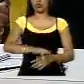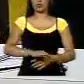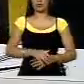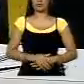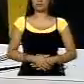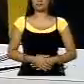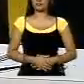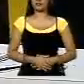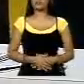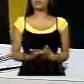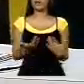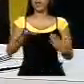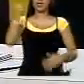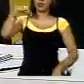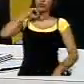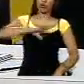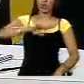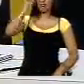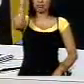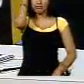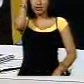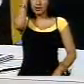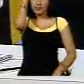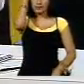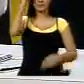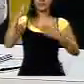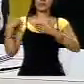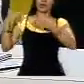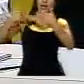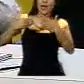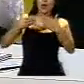todo un proceso, cuando se arranca la parte petrolera,